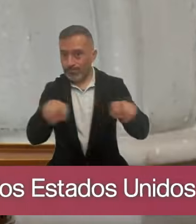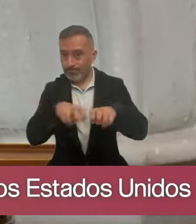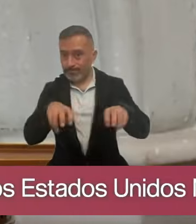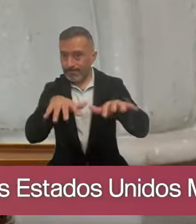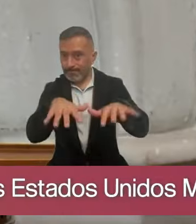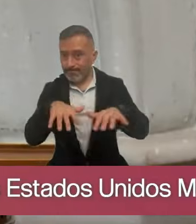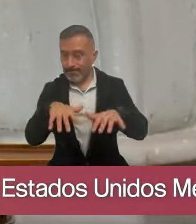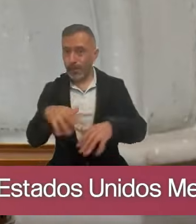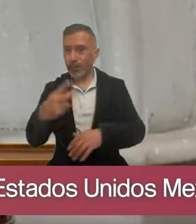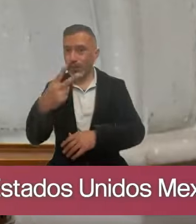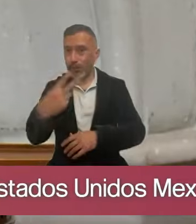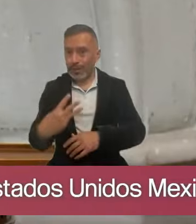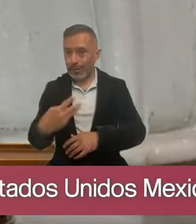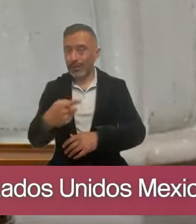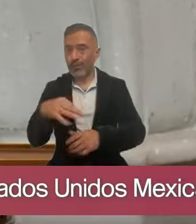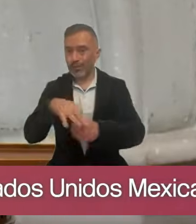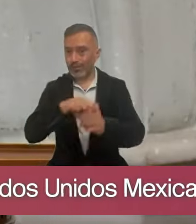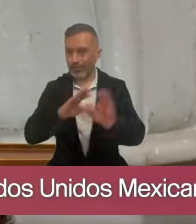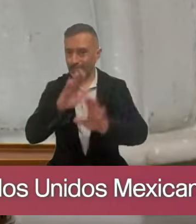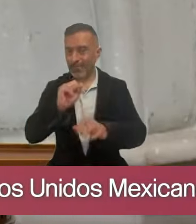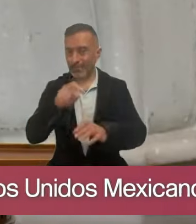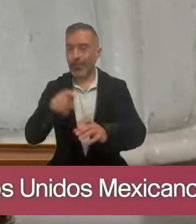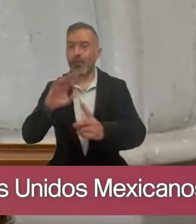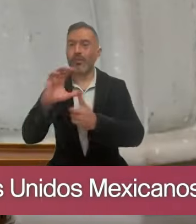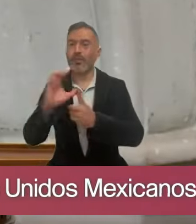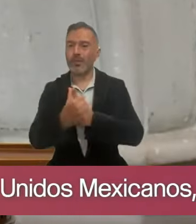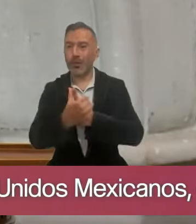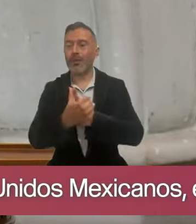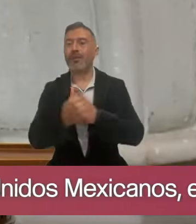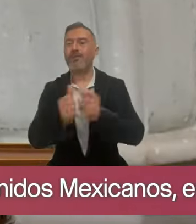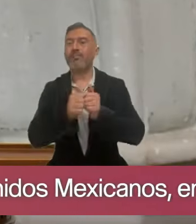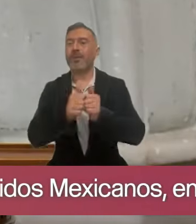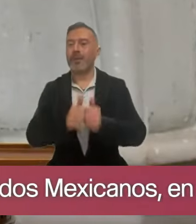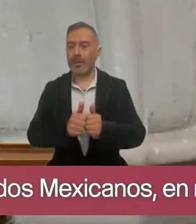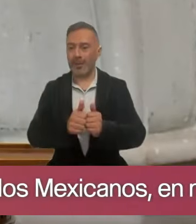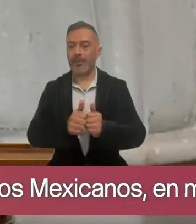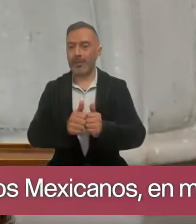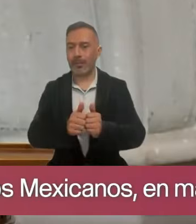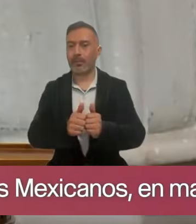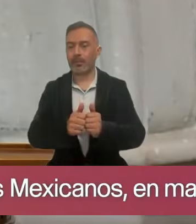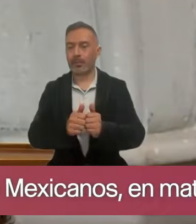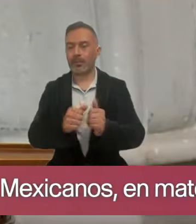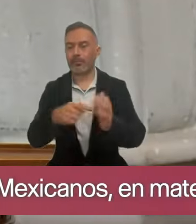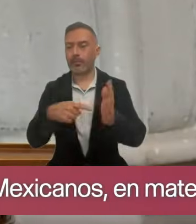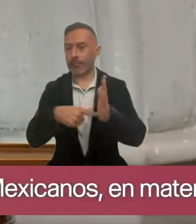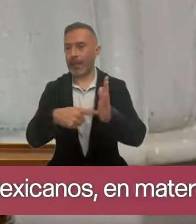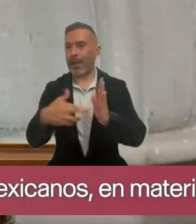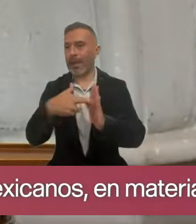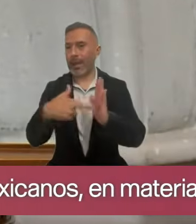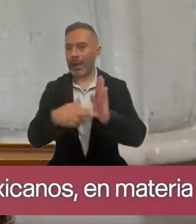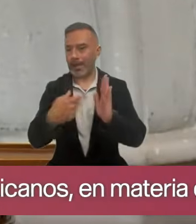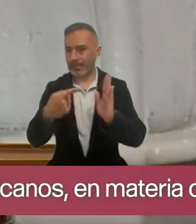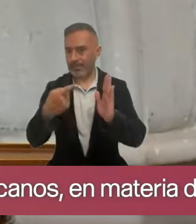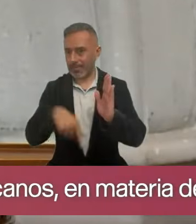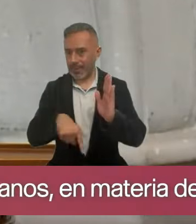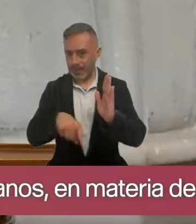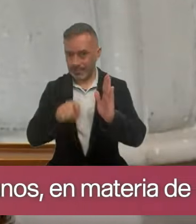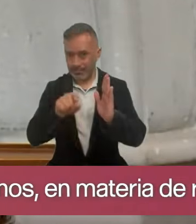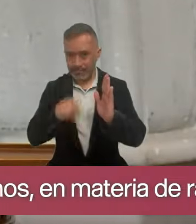los recesos por las comisiones permanentes conforme a las mismas reglas.